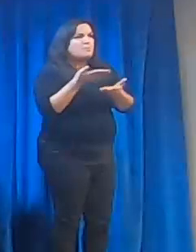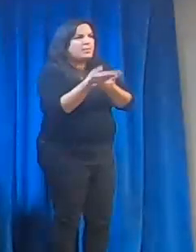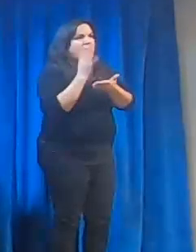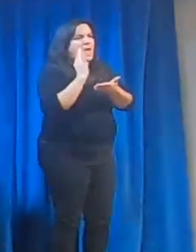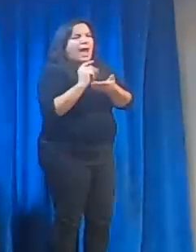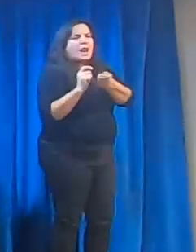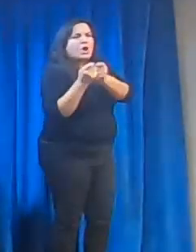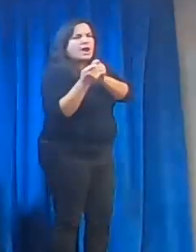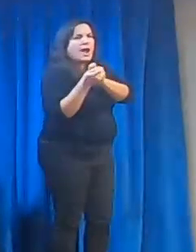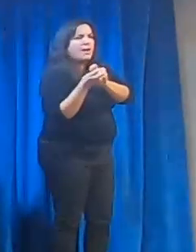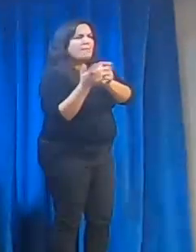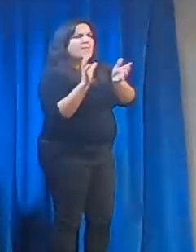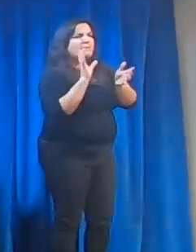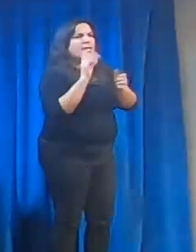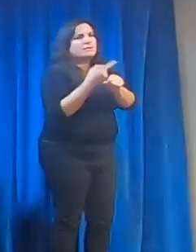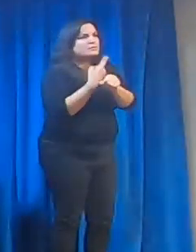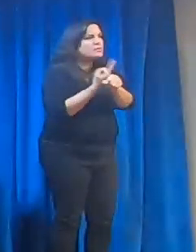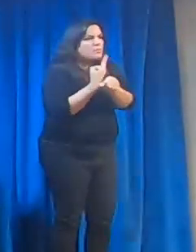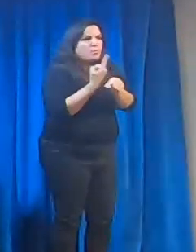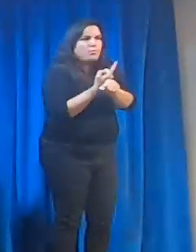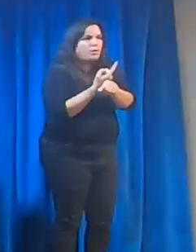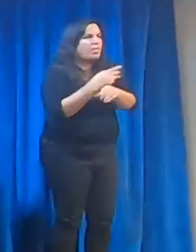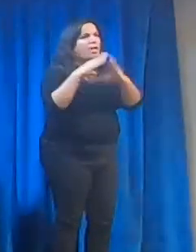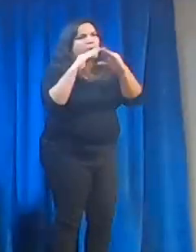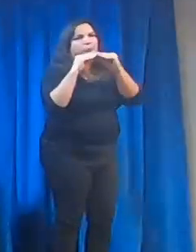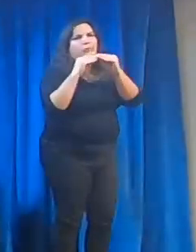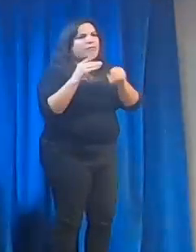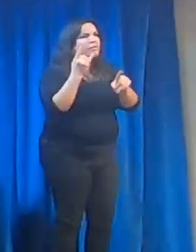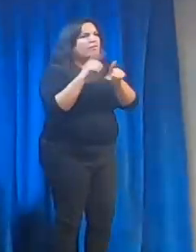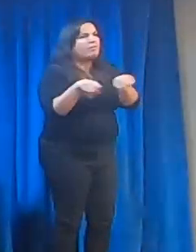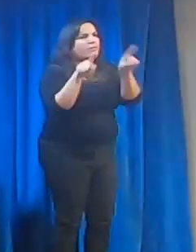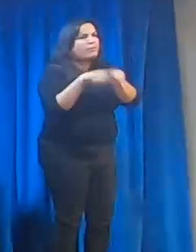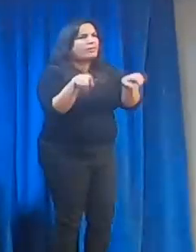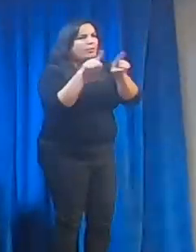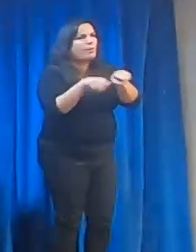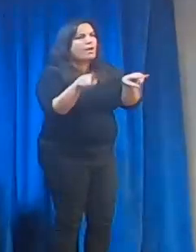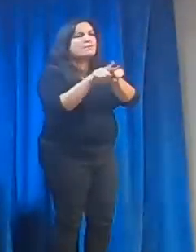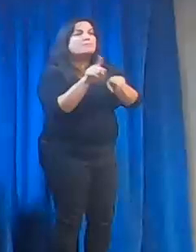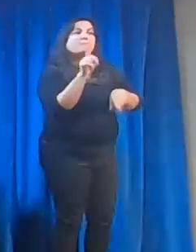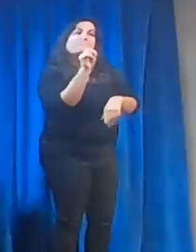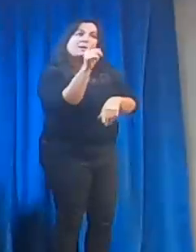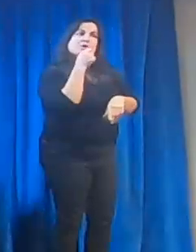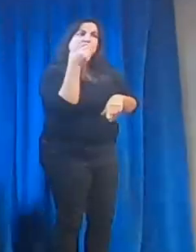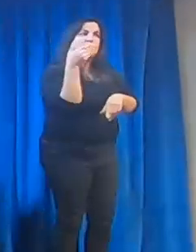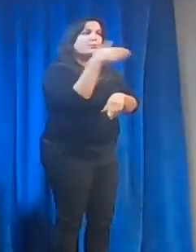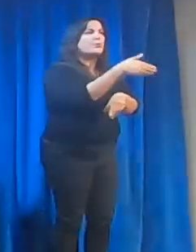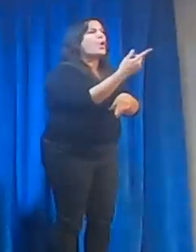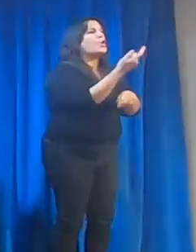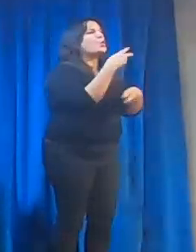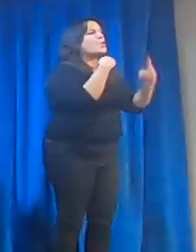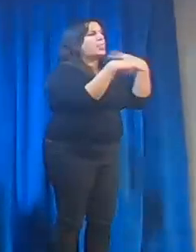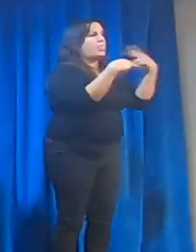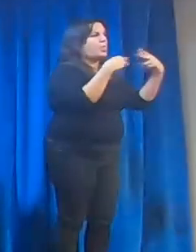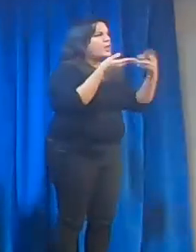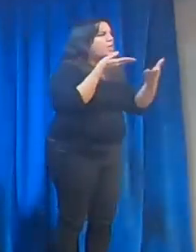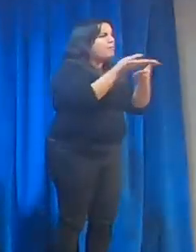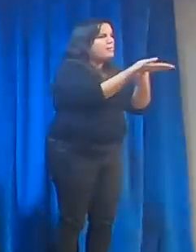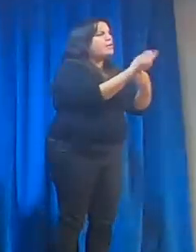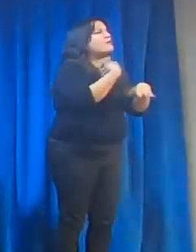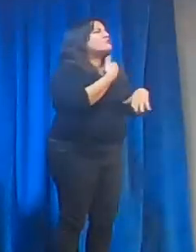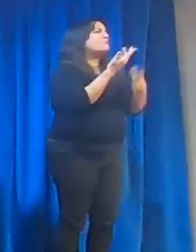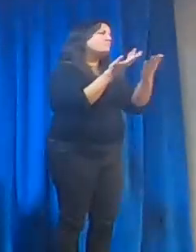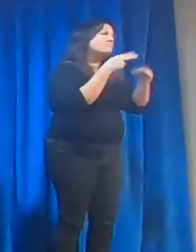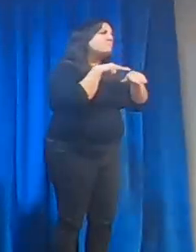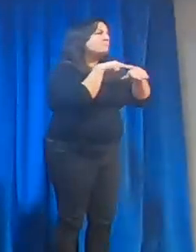porque no hay persona. En cambio, si me siento en un restaurante y pido, un